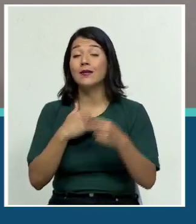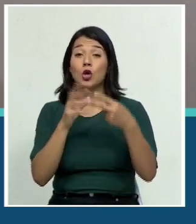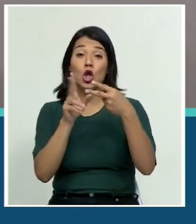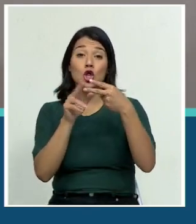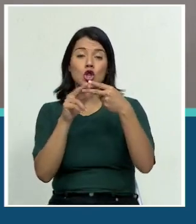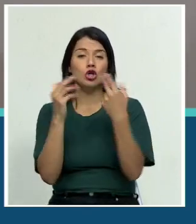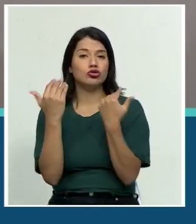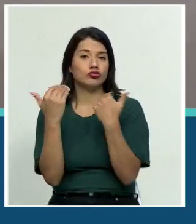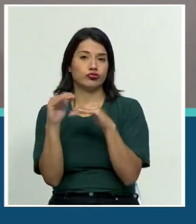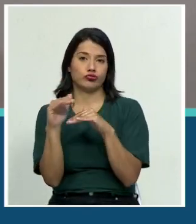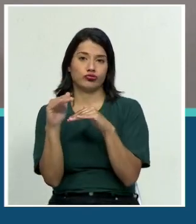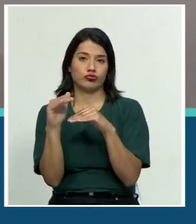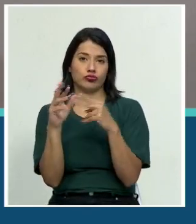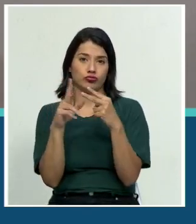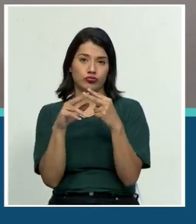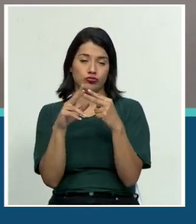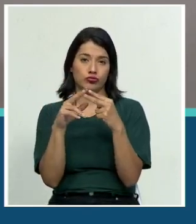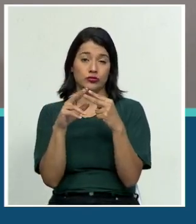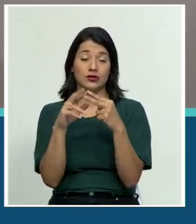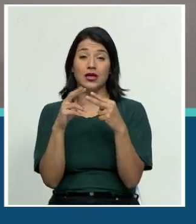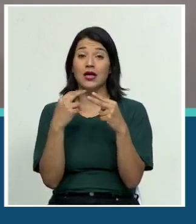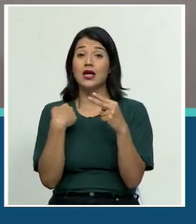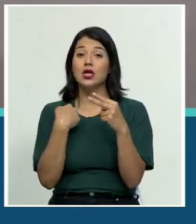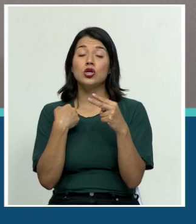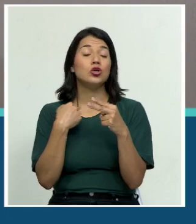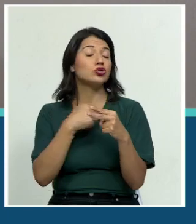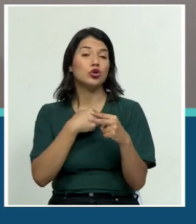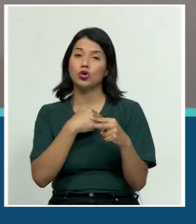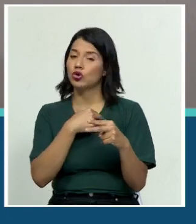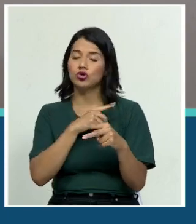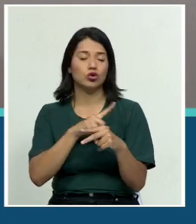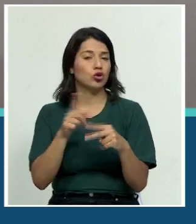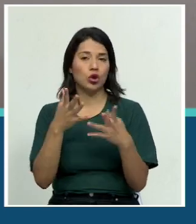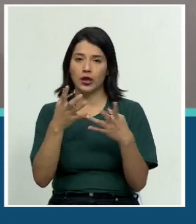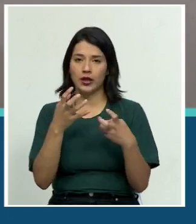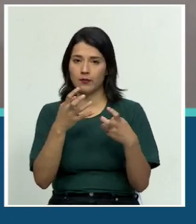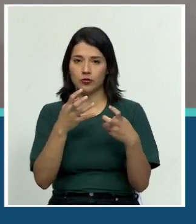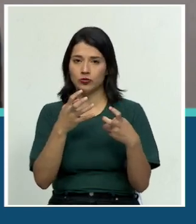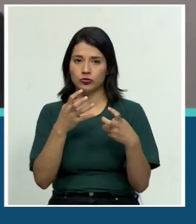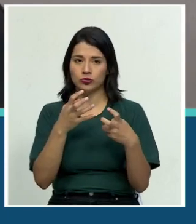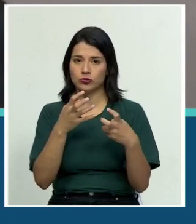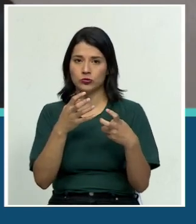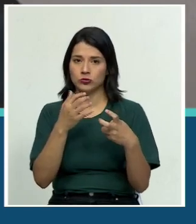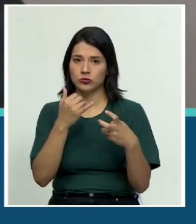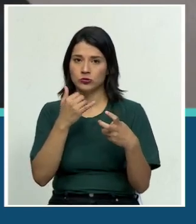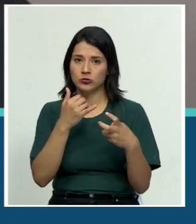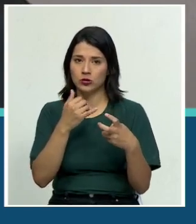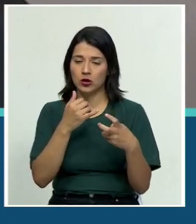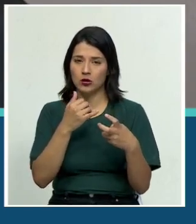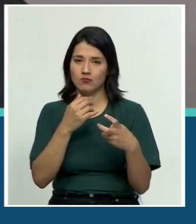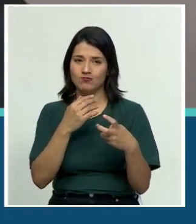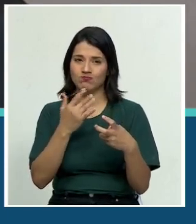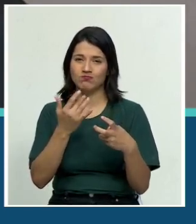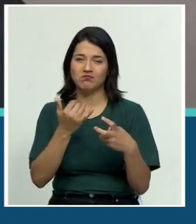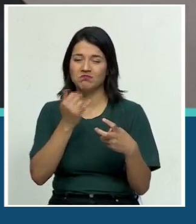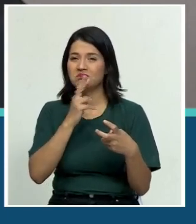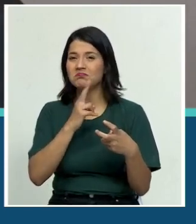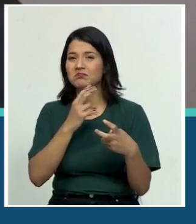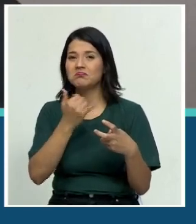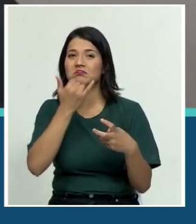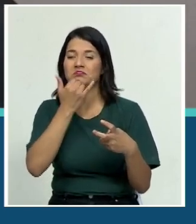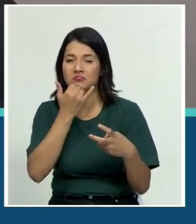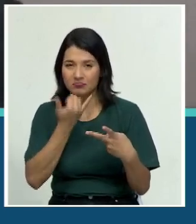2 restricciones que nosotros, 2 líneas rojas que no vamos a cruzar. Una es permitir que se nos